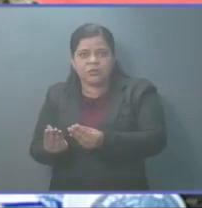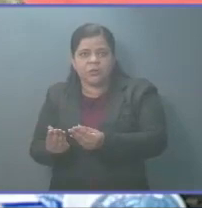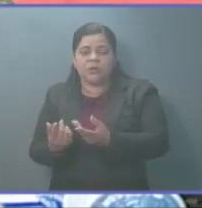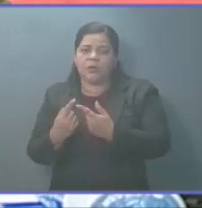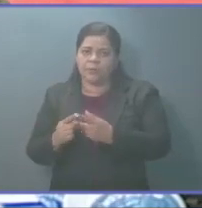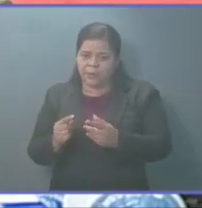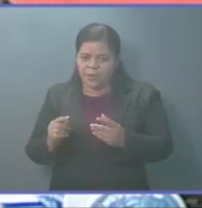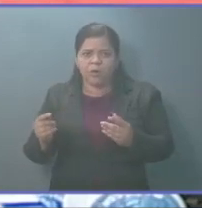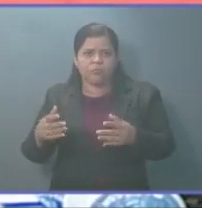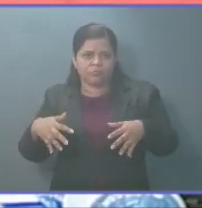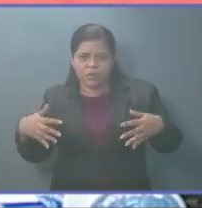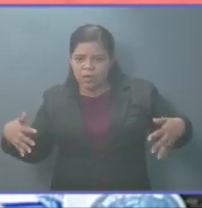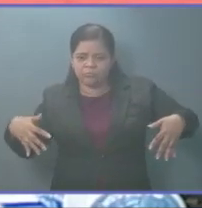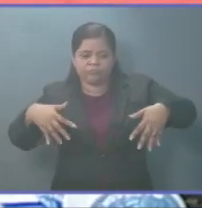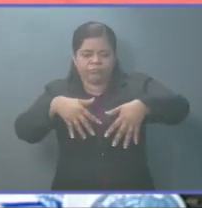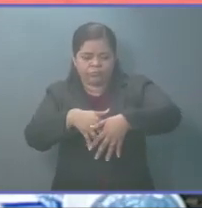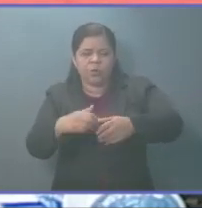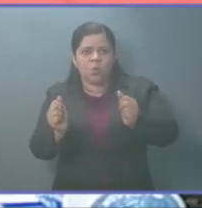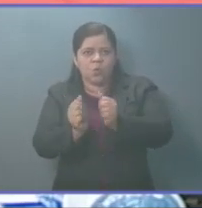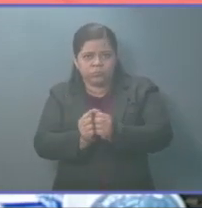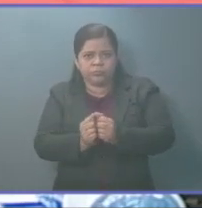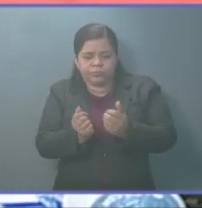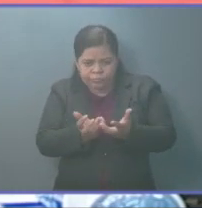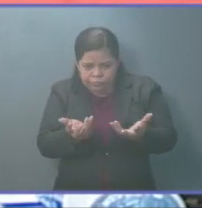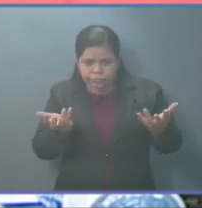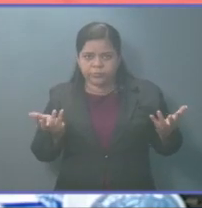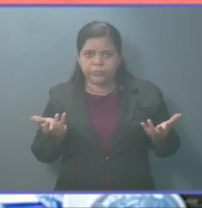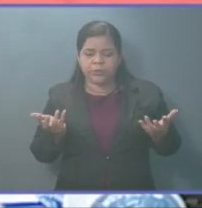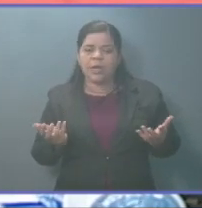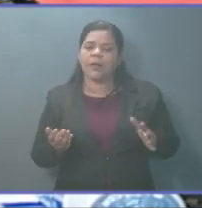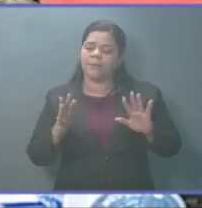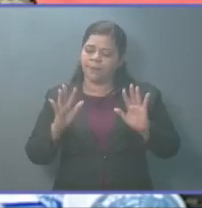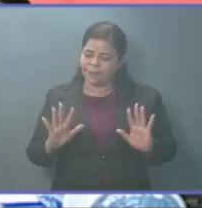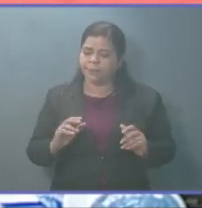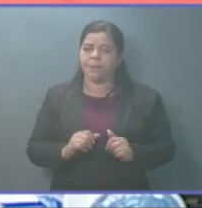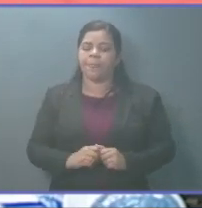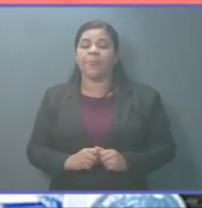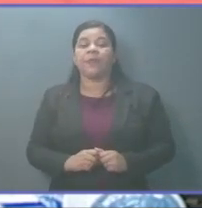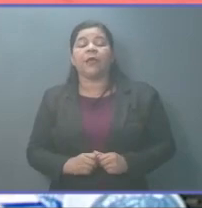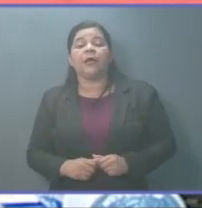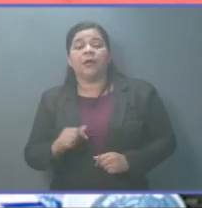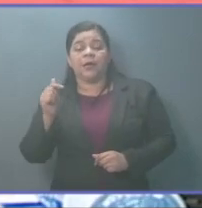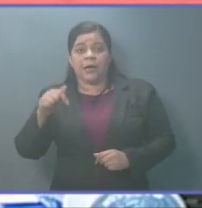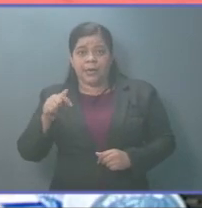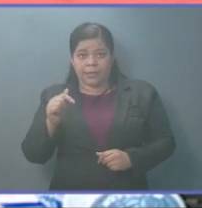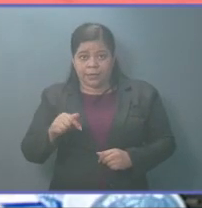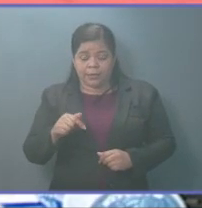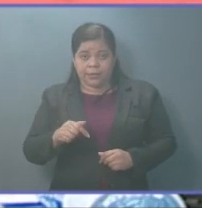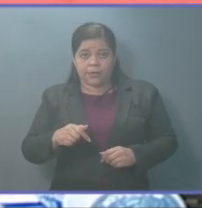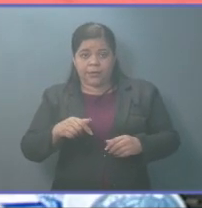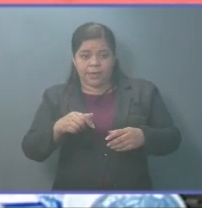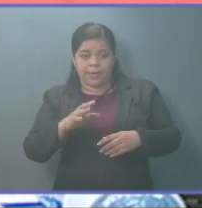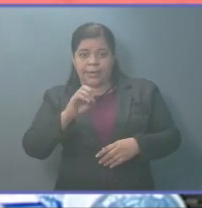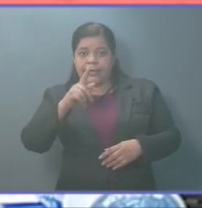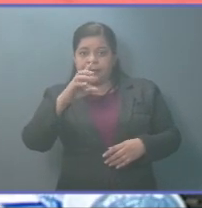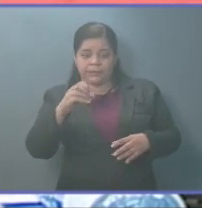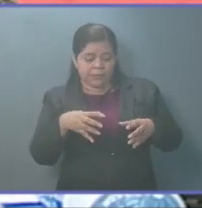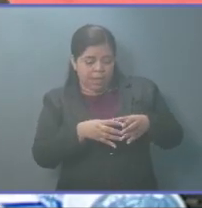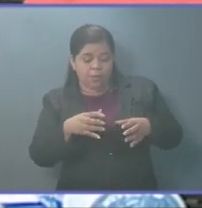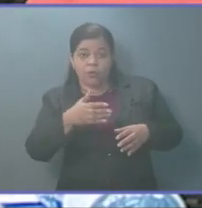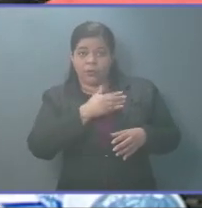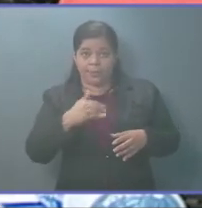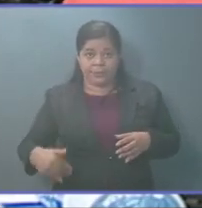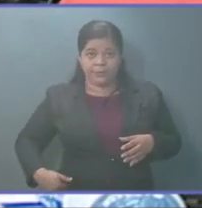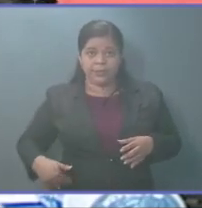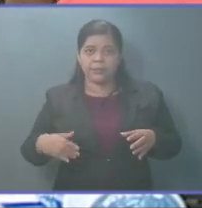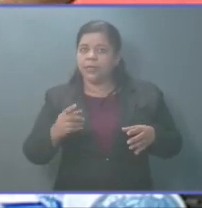amplio. El Estado Mayor Presidencial como tal no es una TOE. Al Estado Mayor Presidencial, y eso es